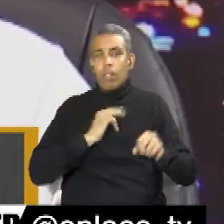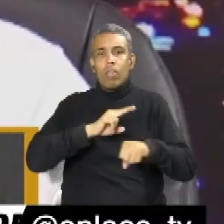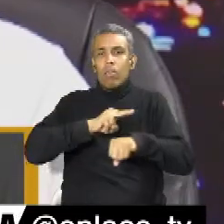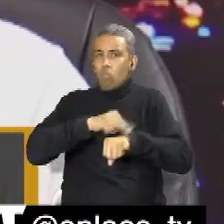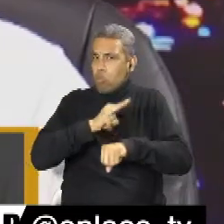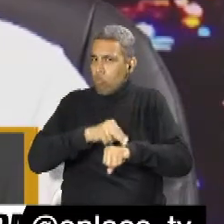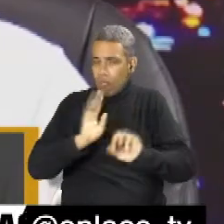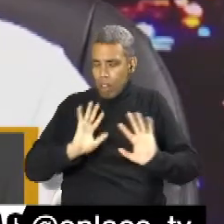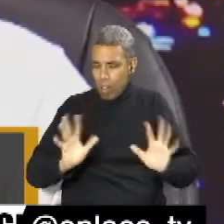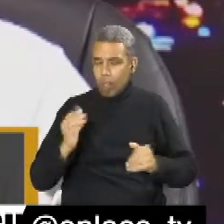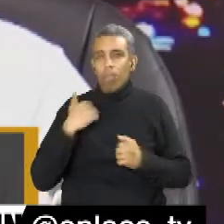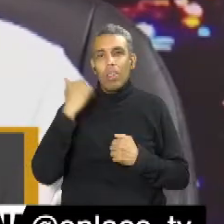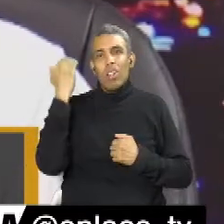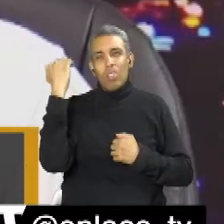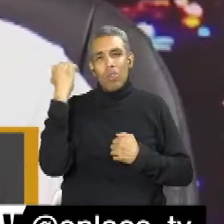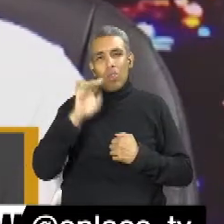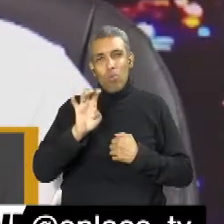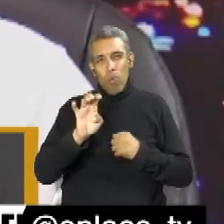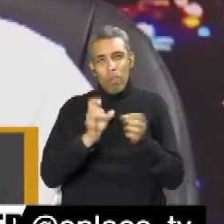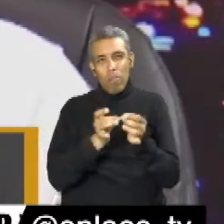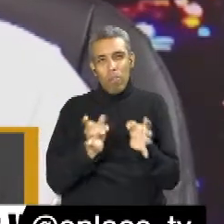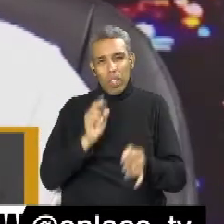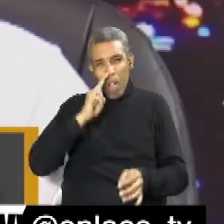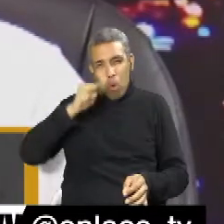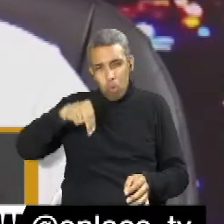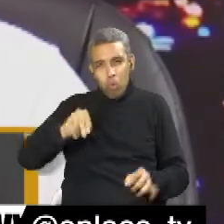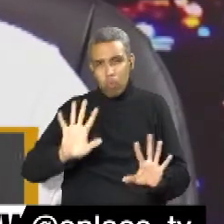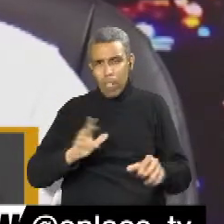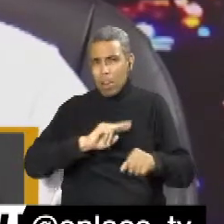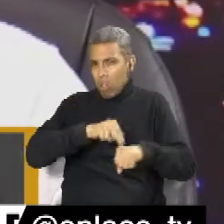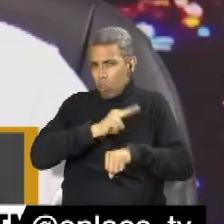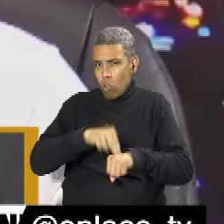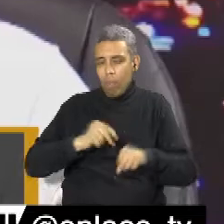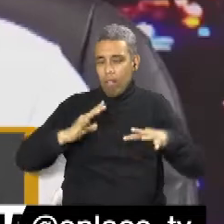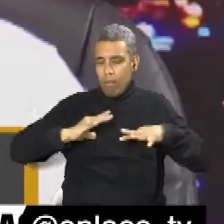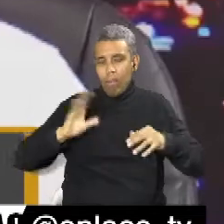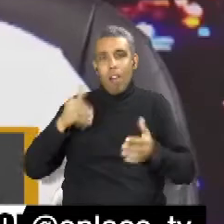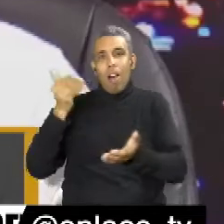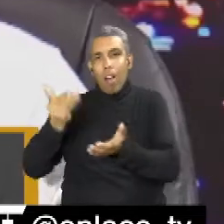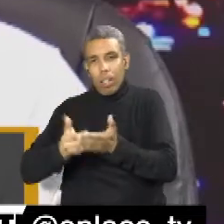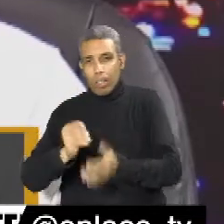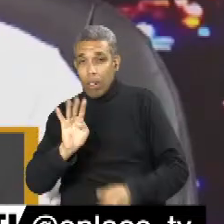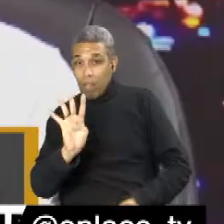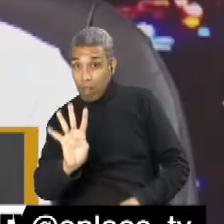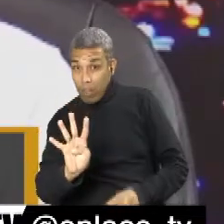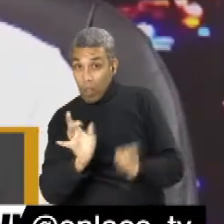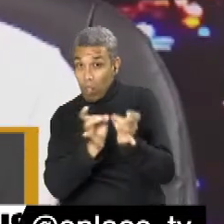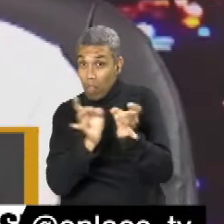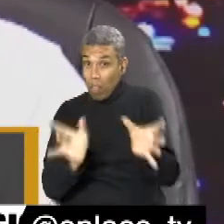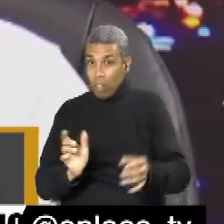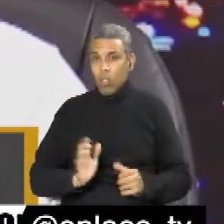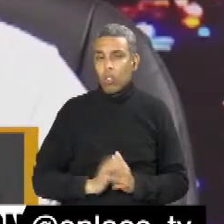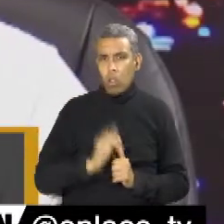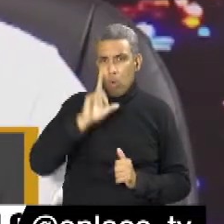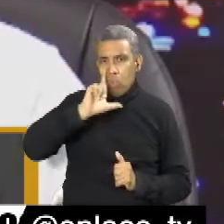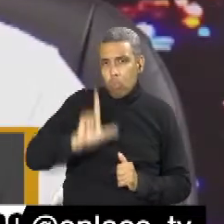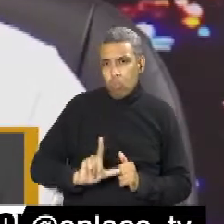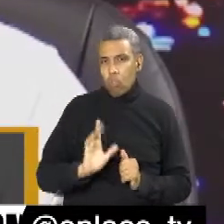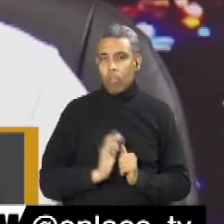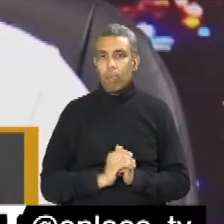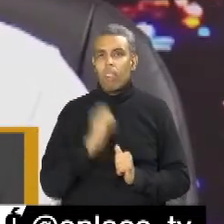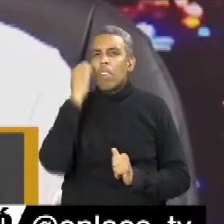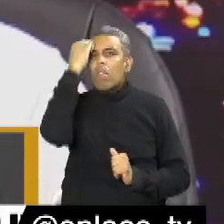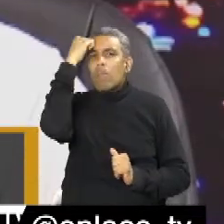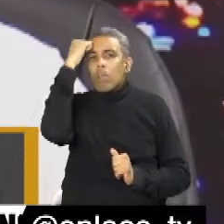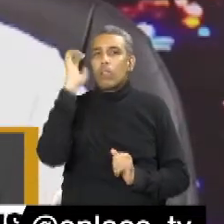haber salido el 9 de junio a vacaciones y regresarían el 4 de julio, o sea, estamos en un proceso de vacaciones. Los docentes debieron